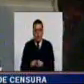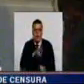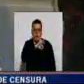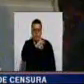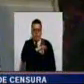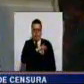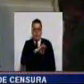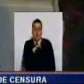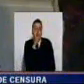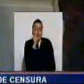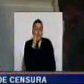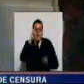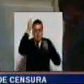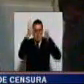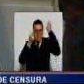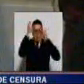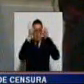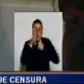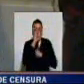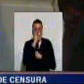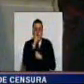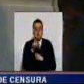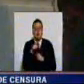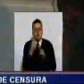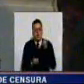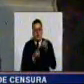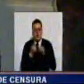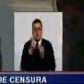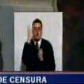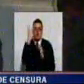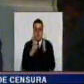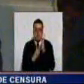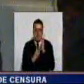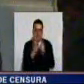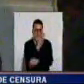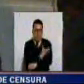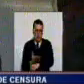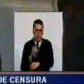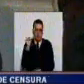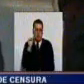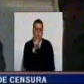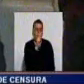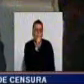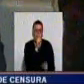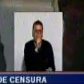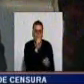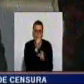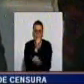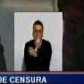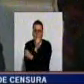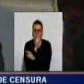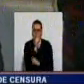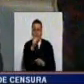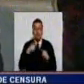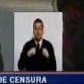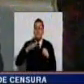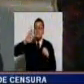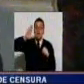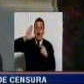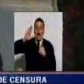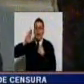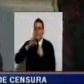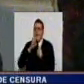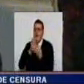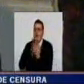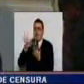Obvio. Se queda con un negocio de 3.505 millones de dólares en el que no hubo puja. Si hubiera habido puja,